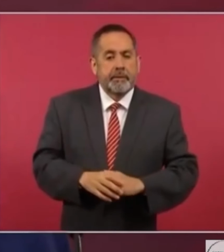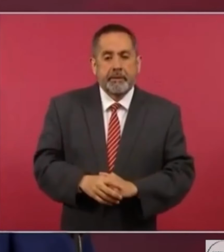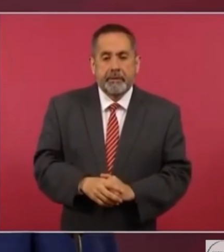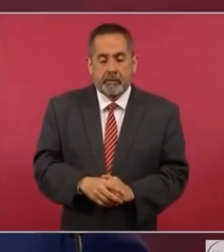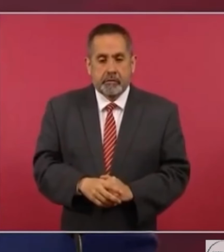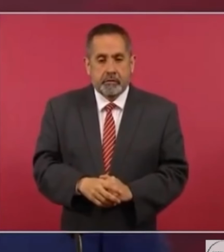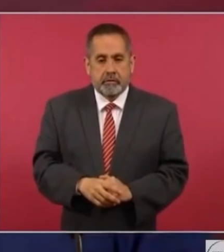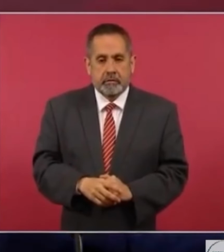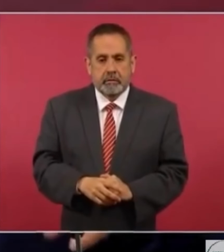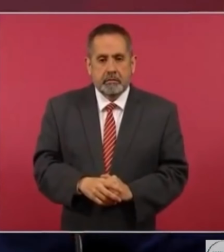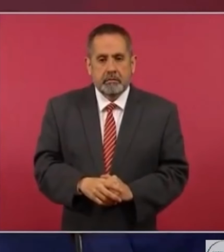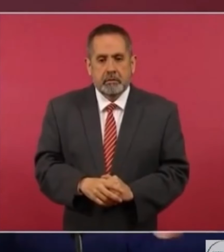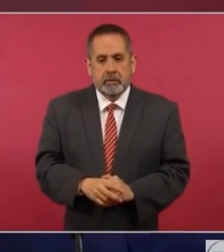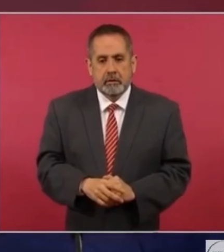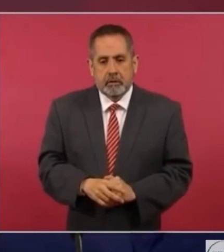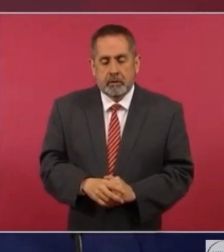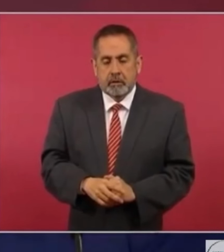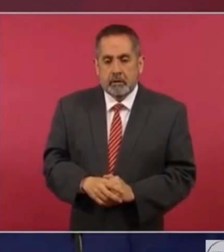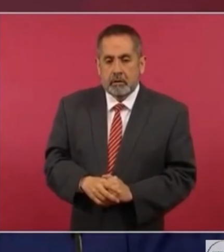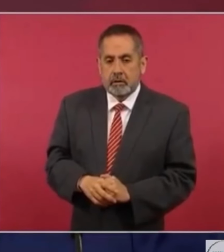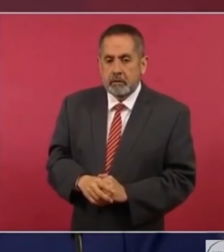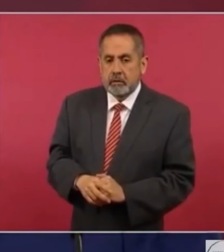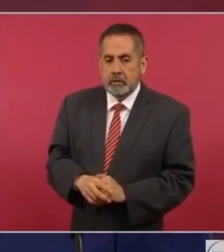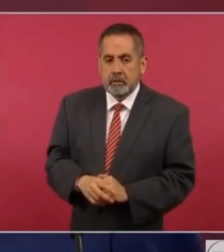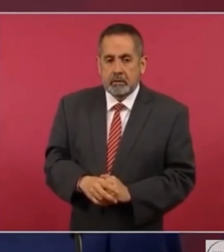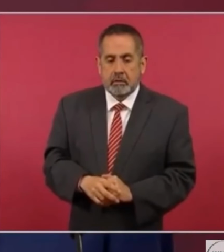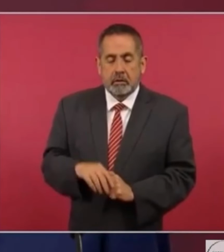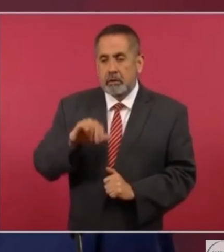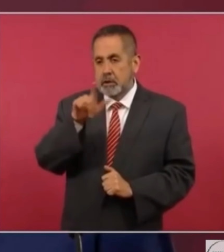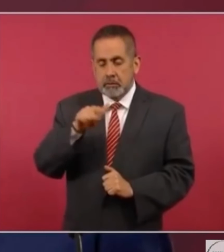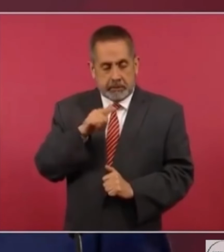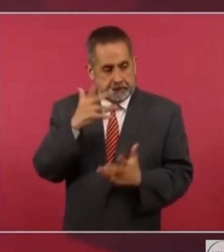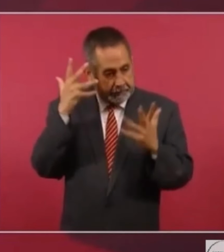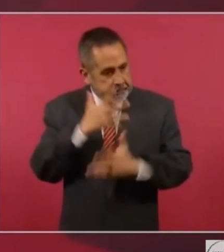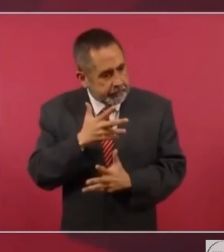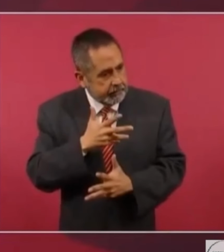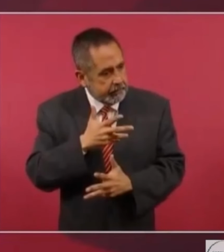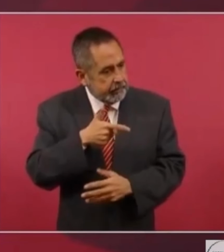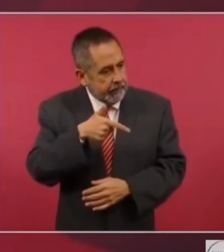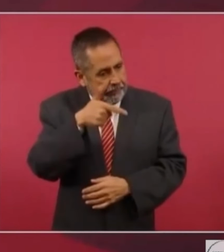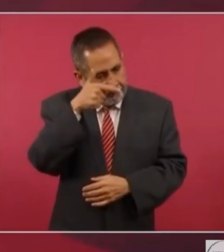Y y sorpresas te da la vida.